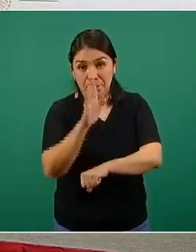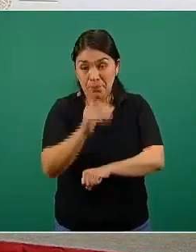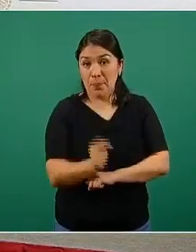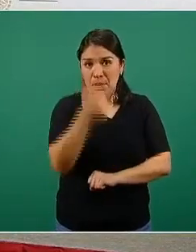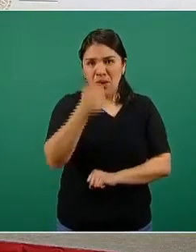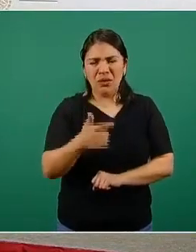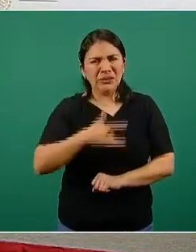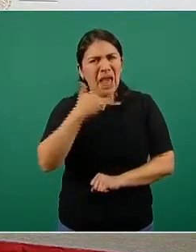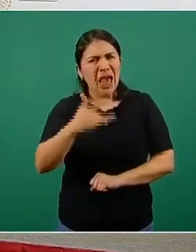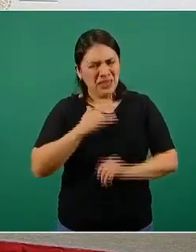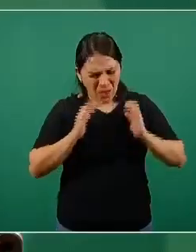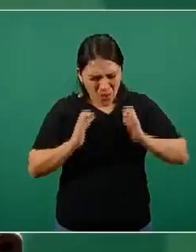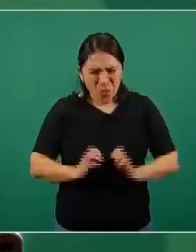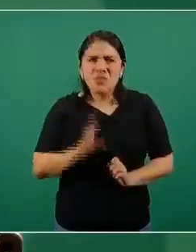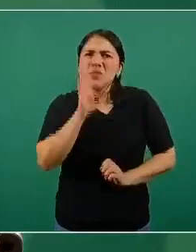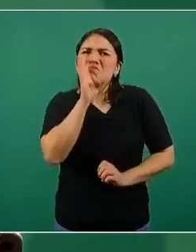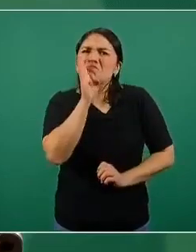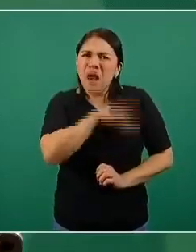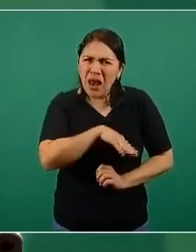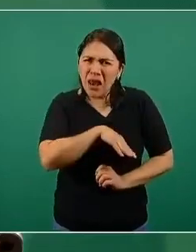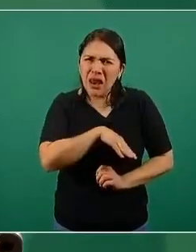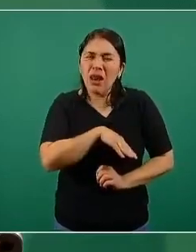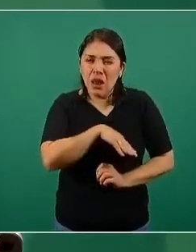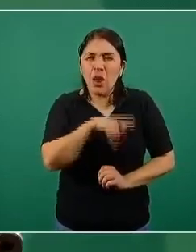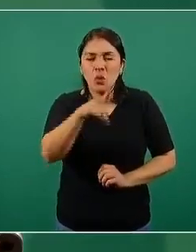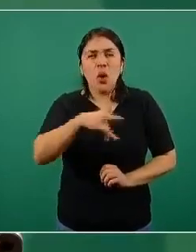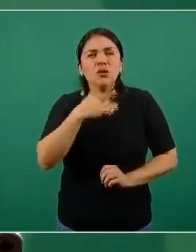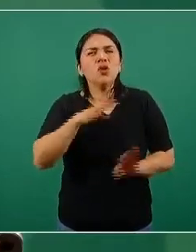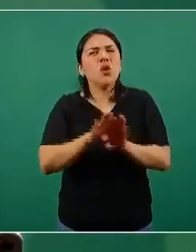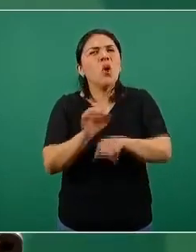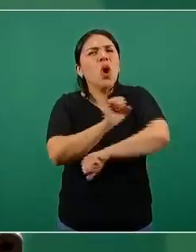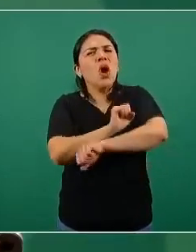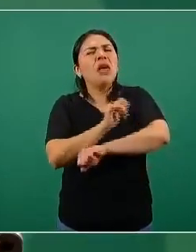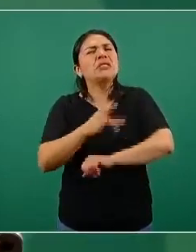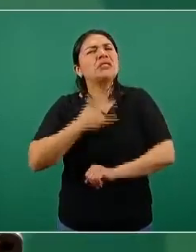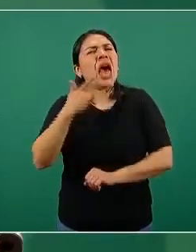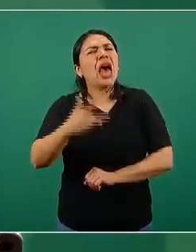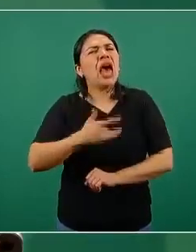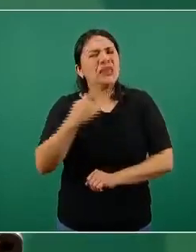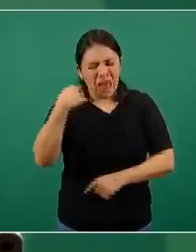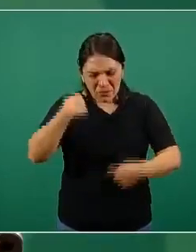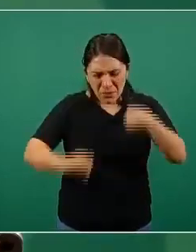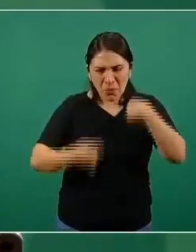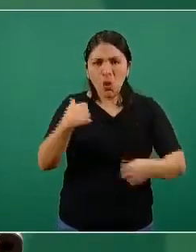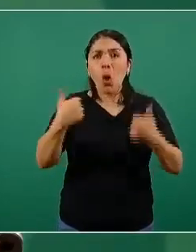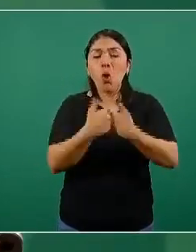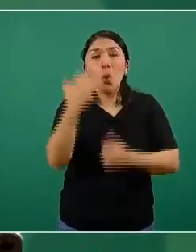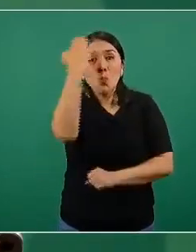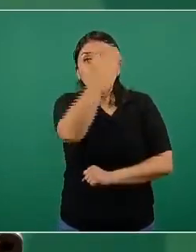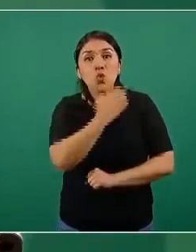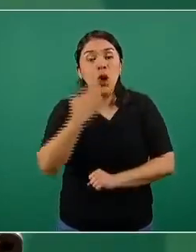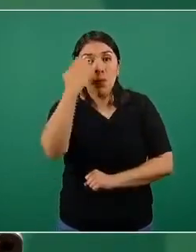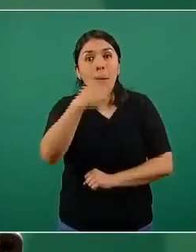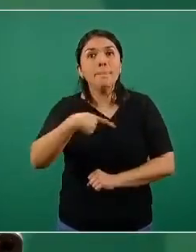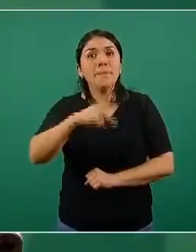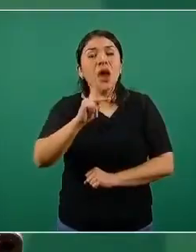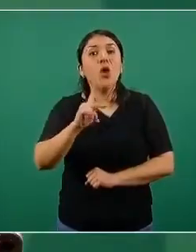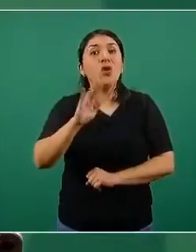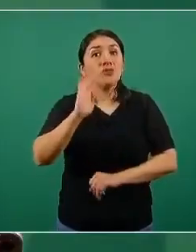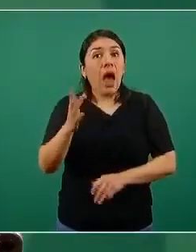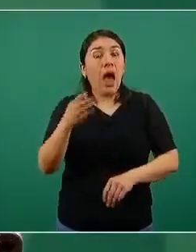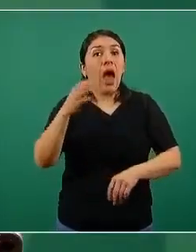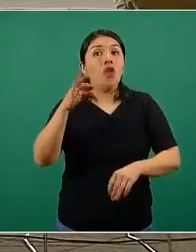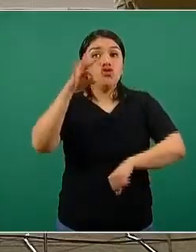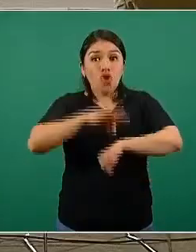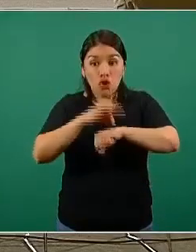clínico, porque si empezamos con cuadros asintomáticos que hubo una prueba, pero no hubo un cuadro clínico, es muy